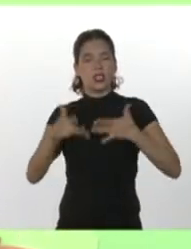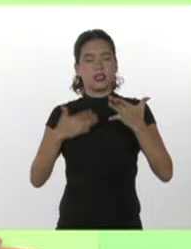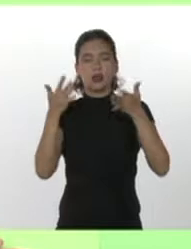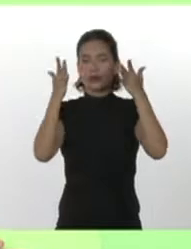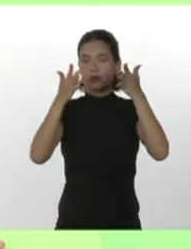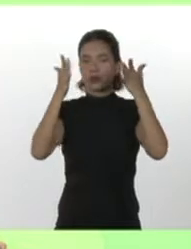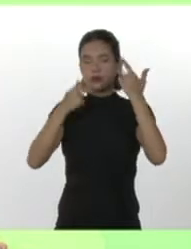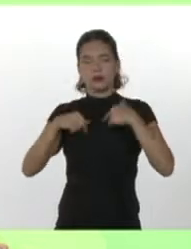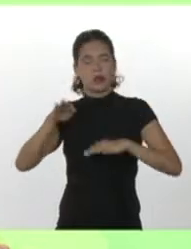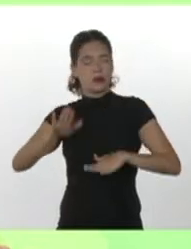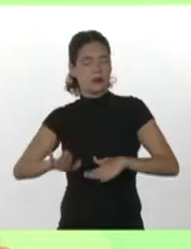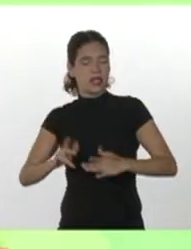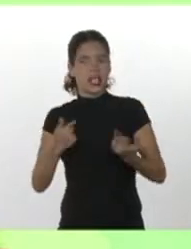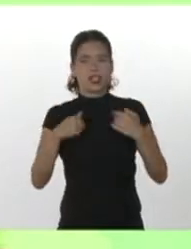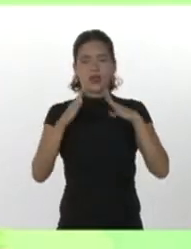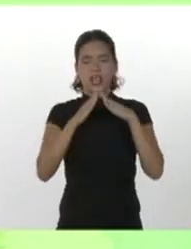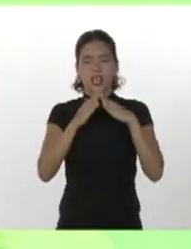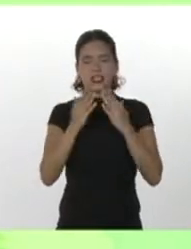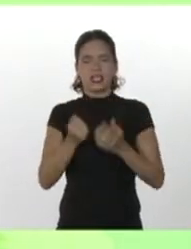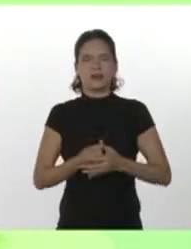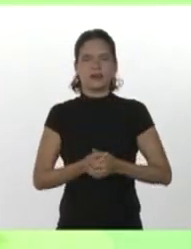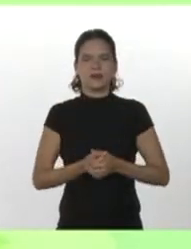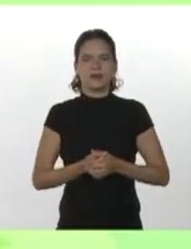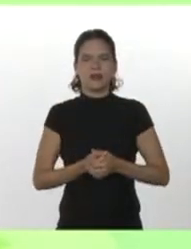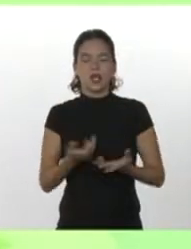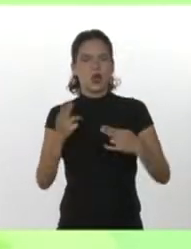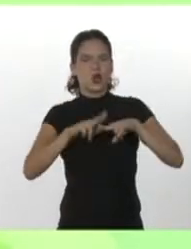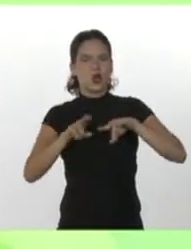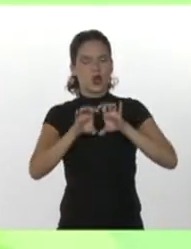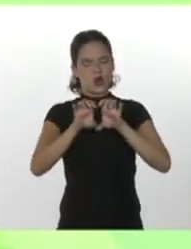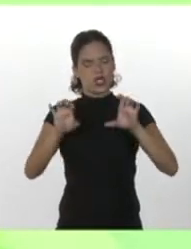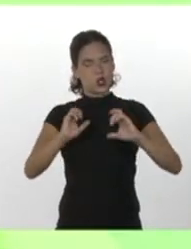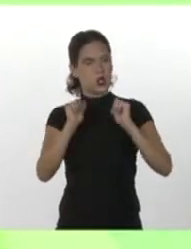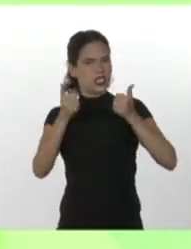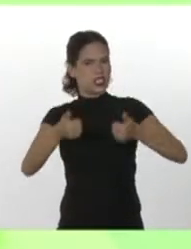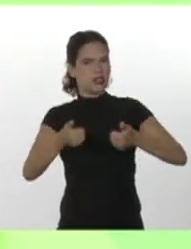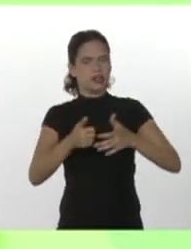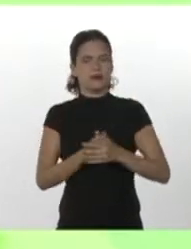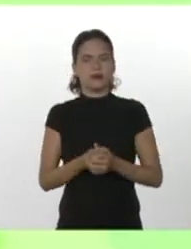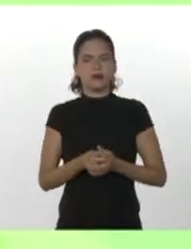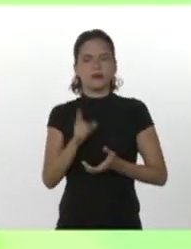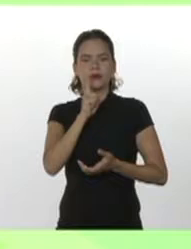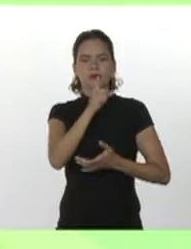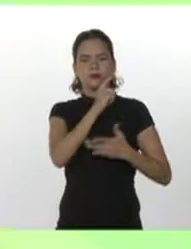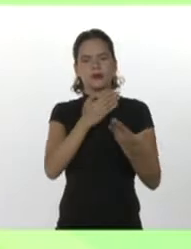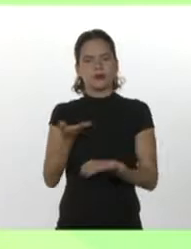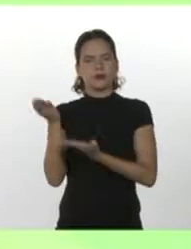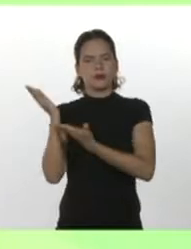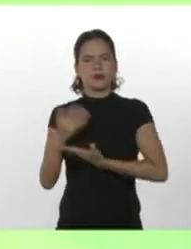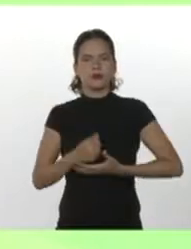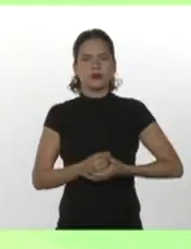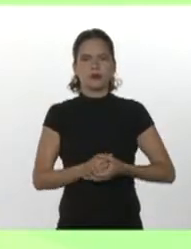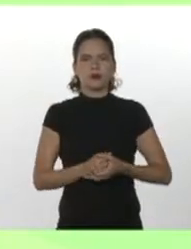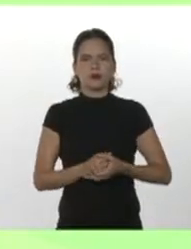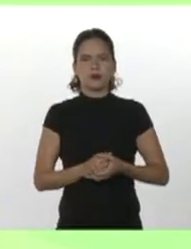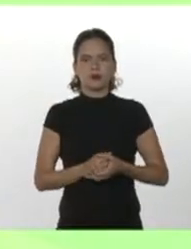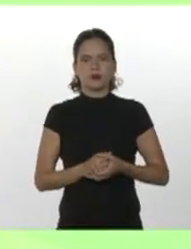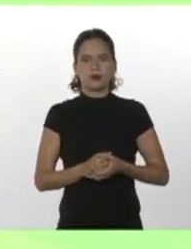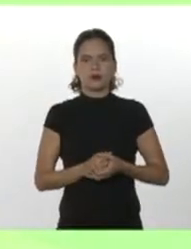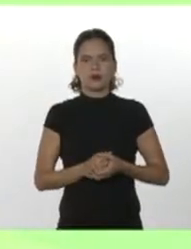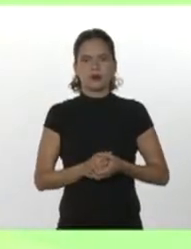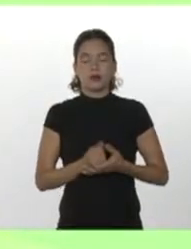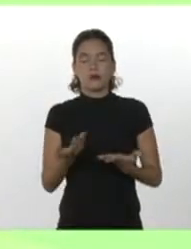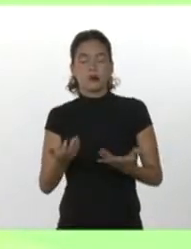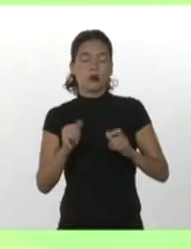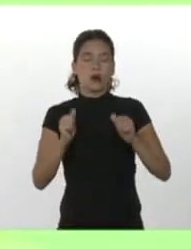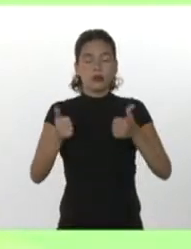estrategias para los más pequeños en nuestras casas, los niños de educación inicial. Mi nombre es Carmen Suárez. Vamos